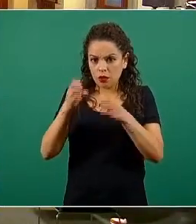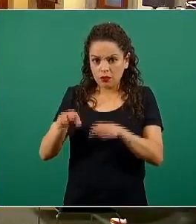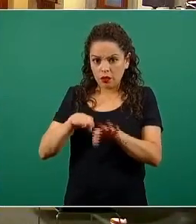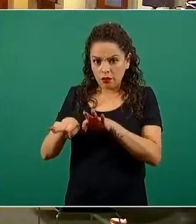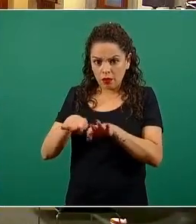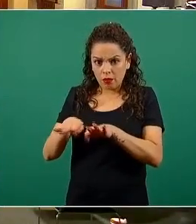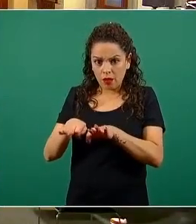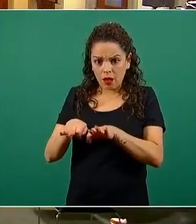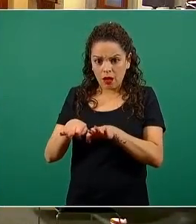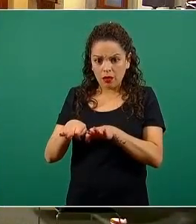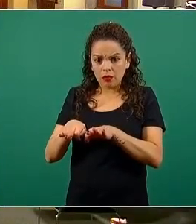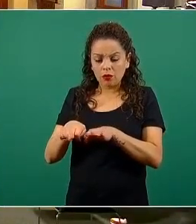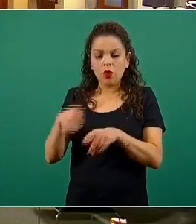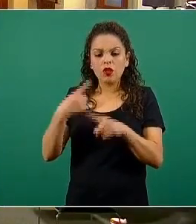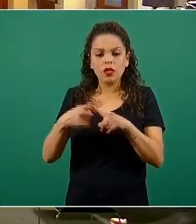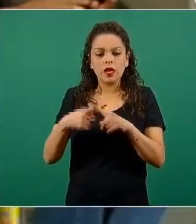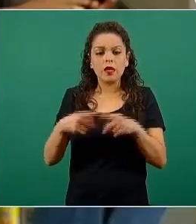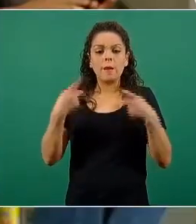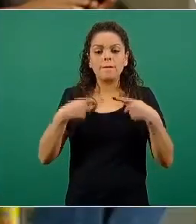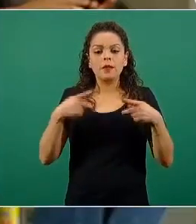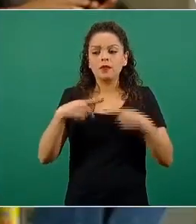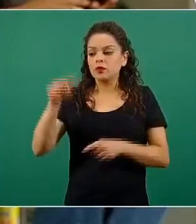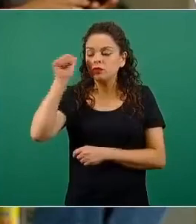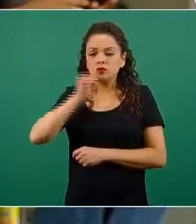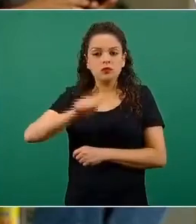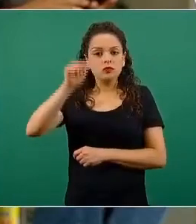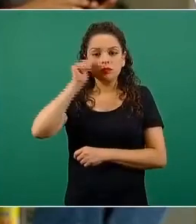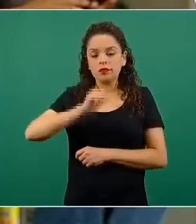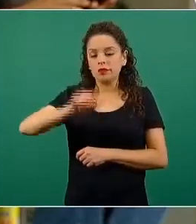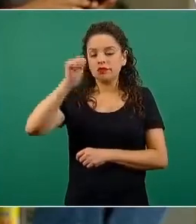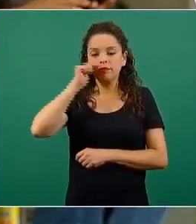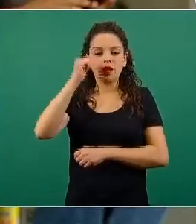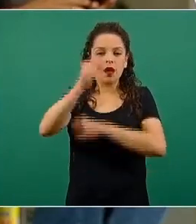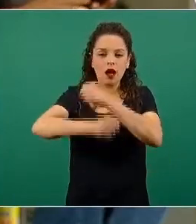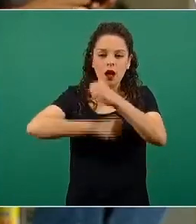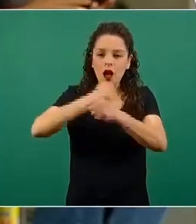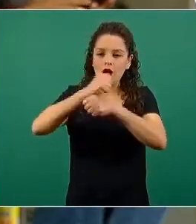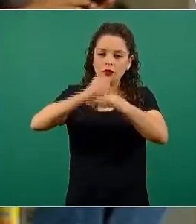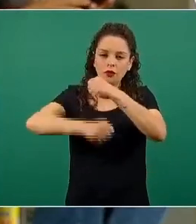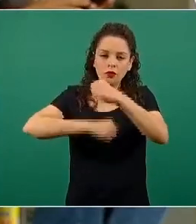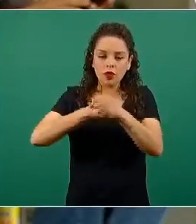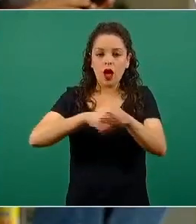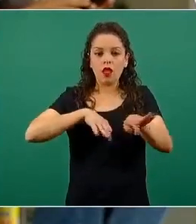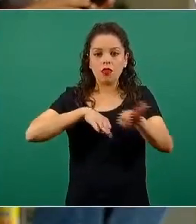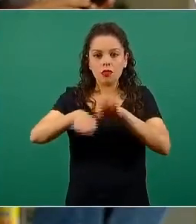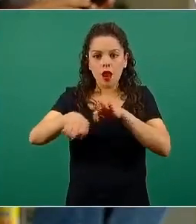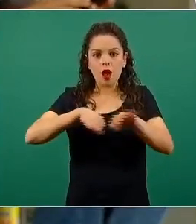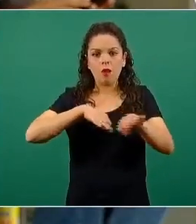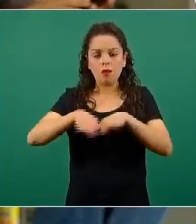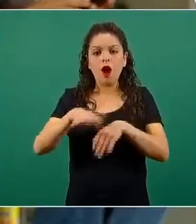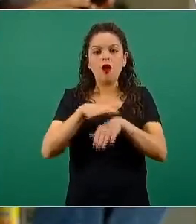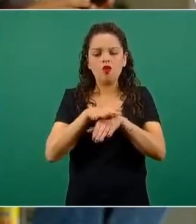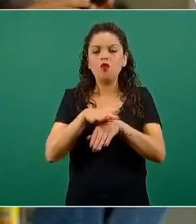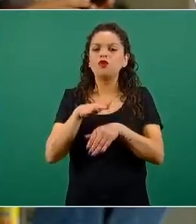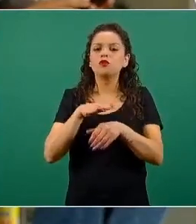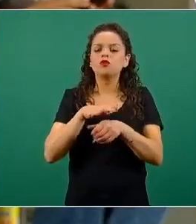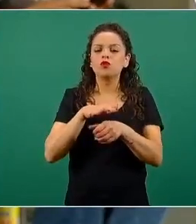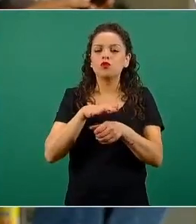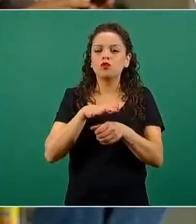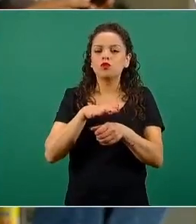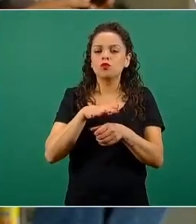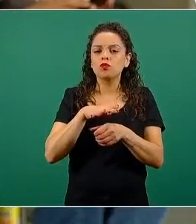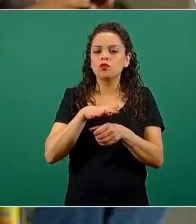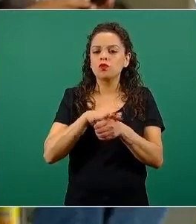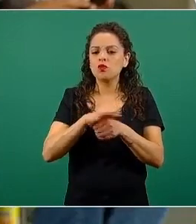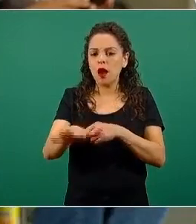vacunación las personas que toda su vida trabajaron en la vacunación, en este Programa Nacional de Vacunación que ya existía y que aplica el